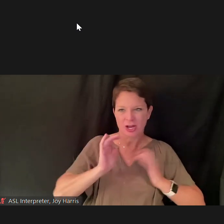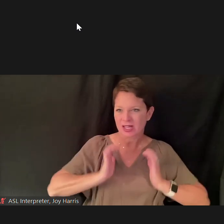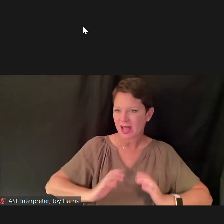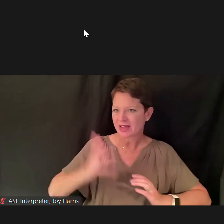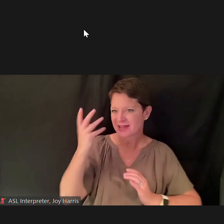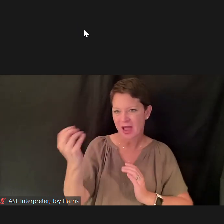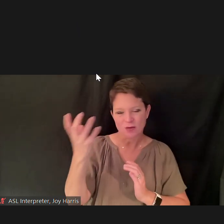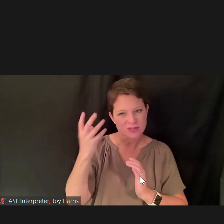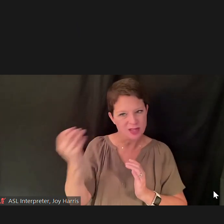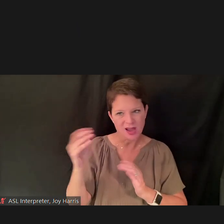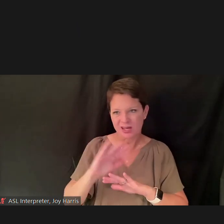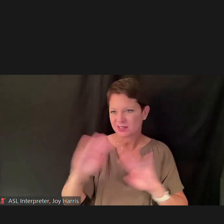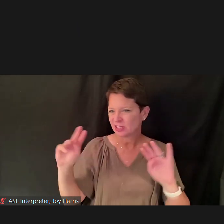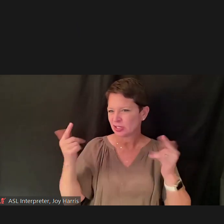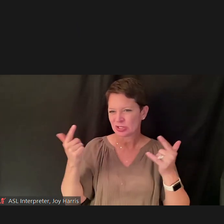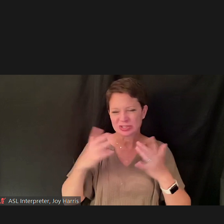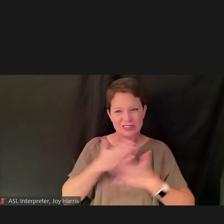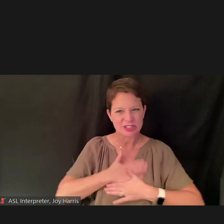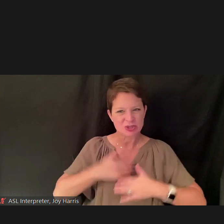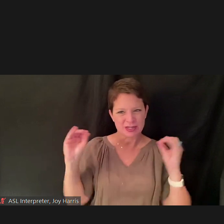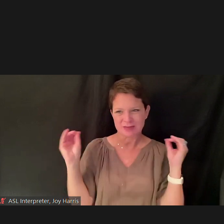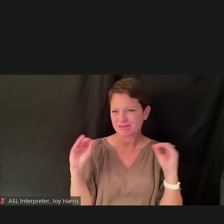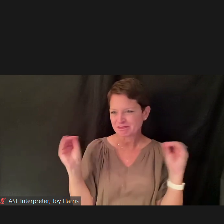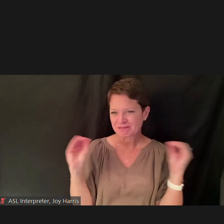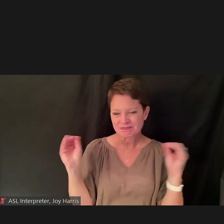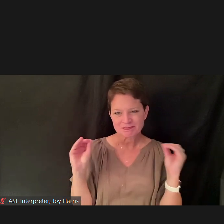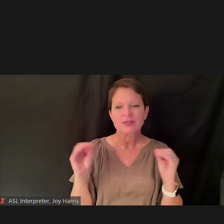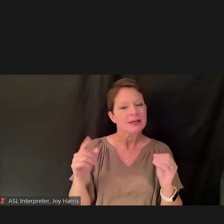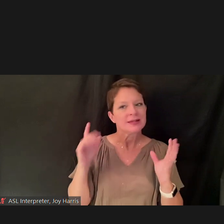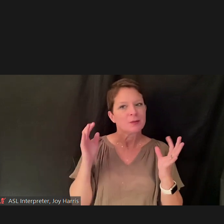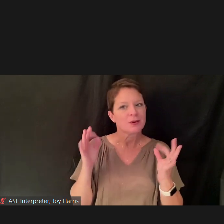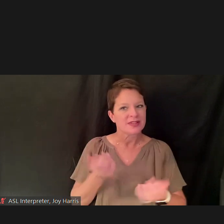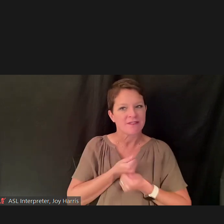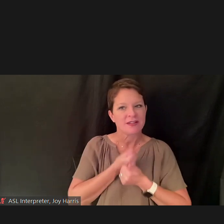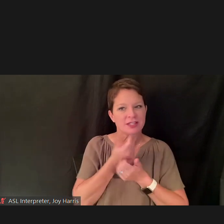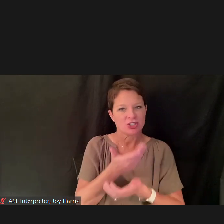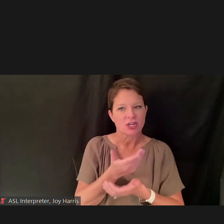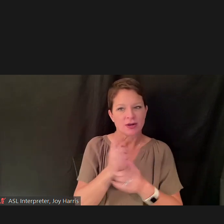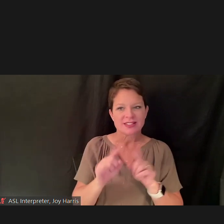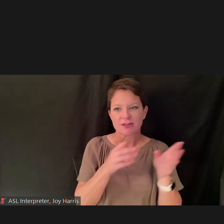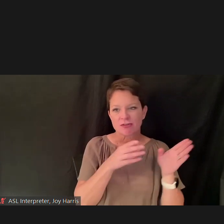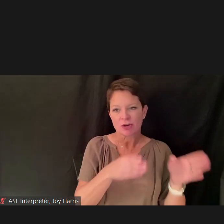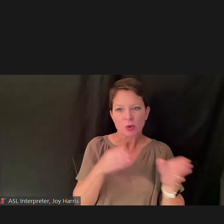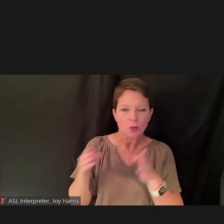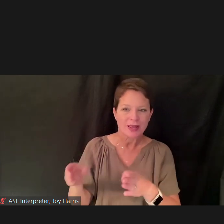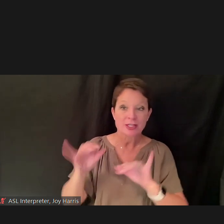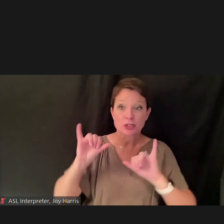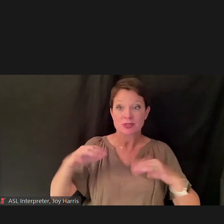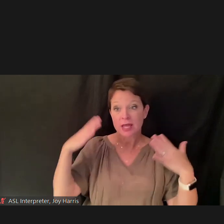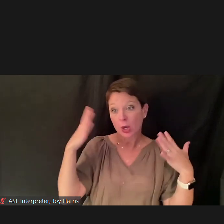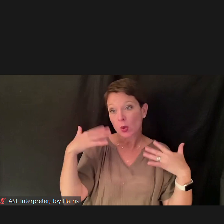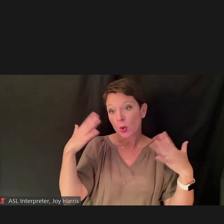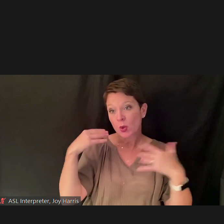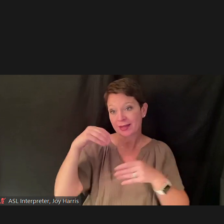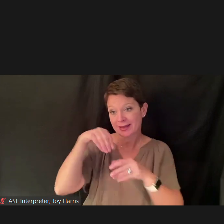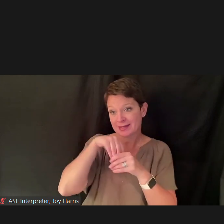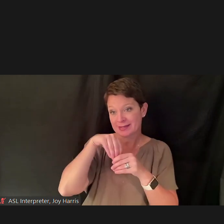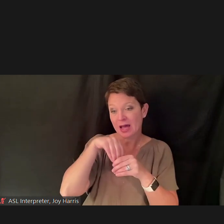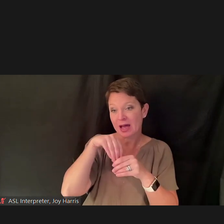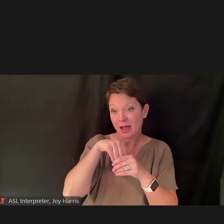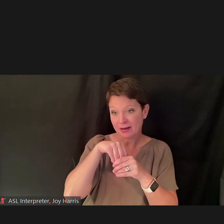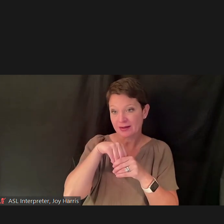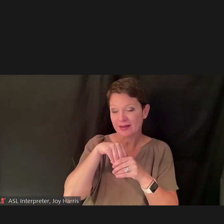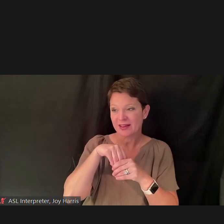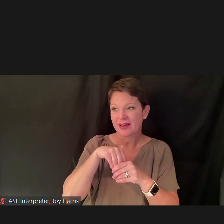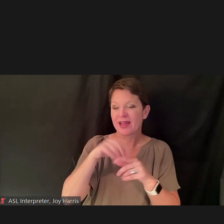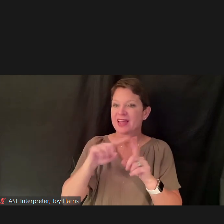outside. Piensan que el clima caliente no es agradable para los clientes. Vamos a compartir